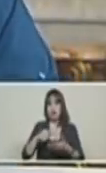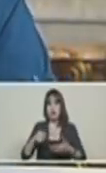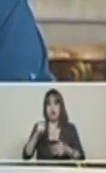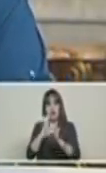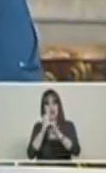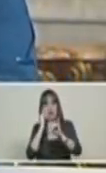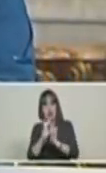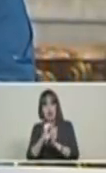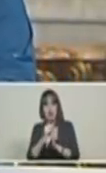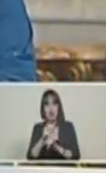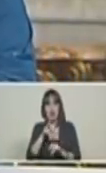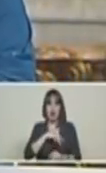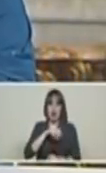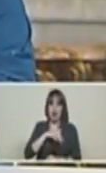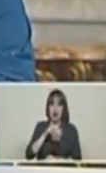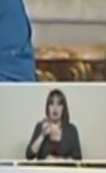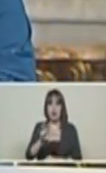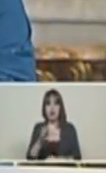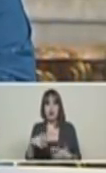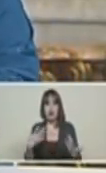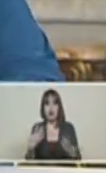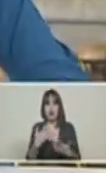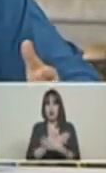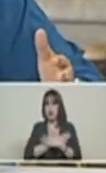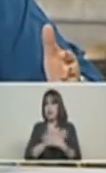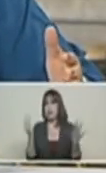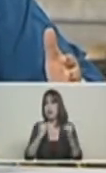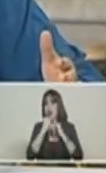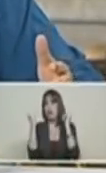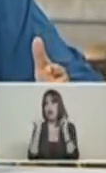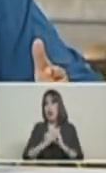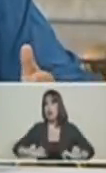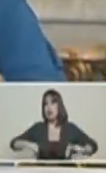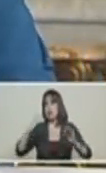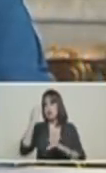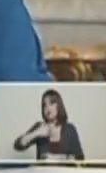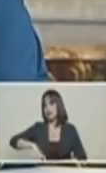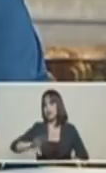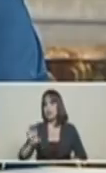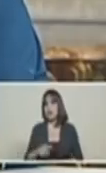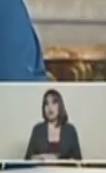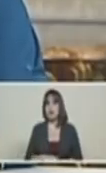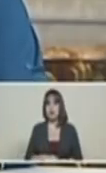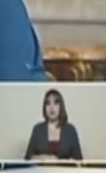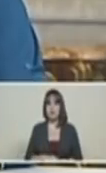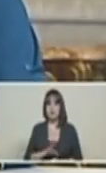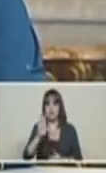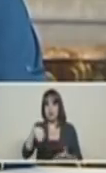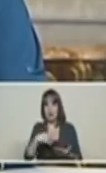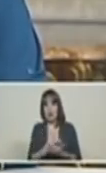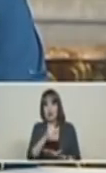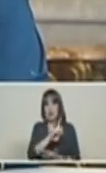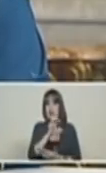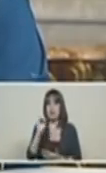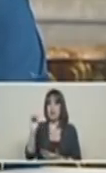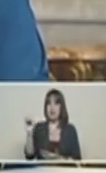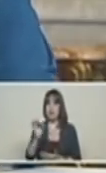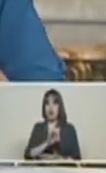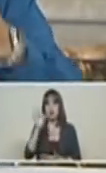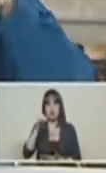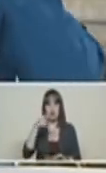QR. Yo sería el hombre más feliz cuando lleguemos a la meta de 100% pago